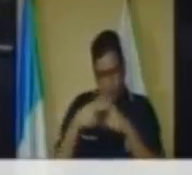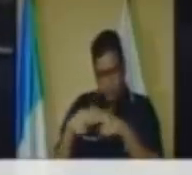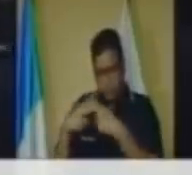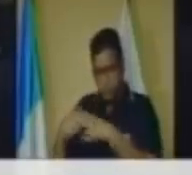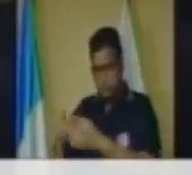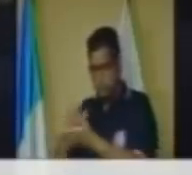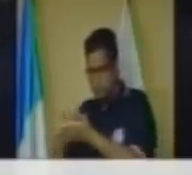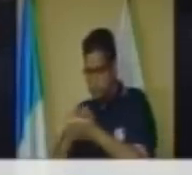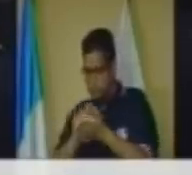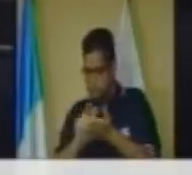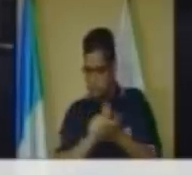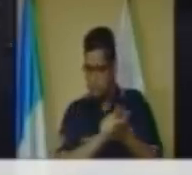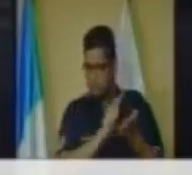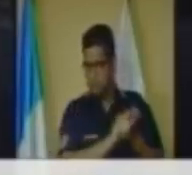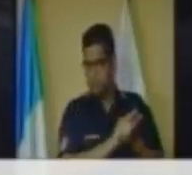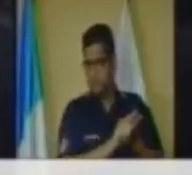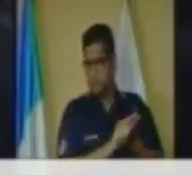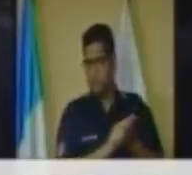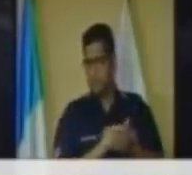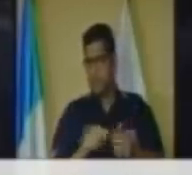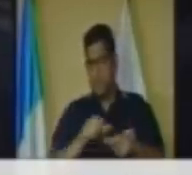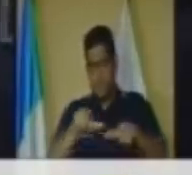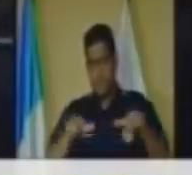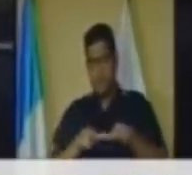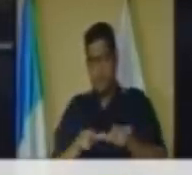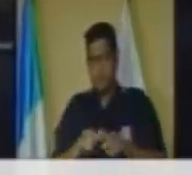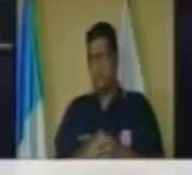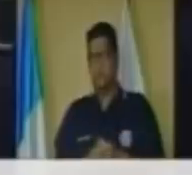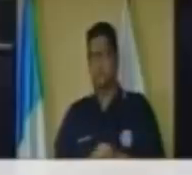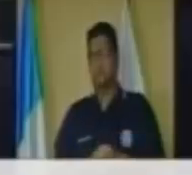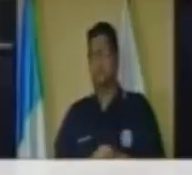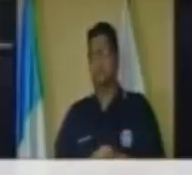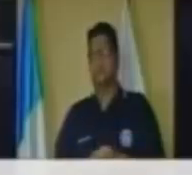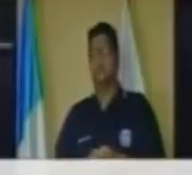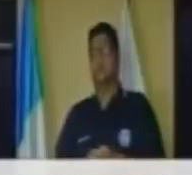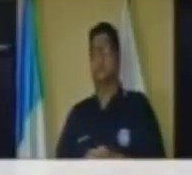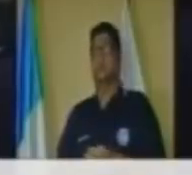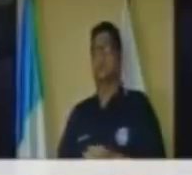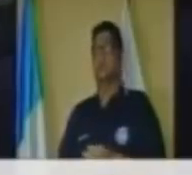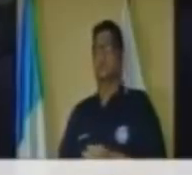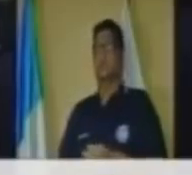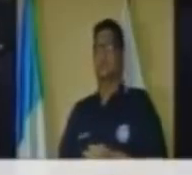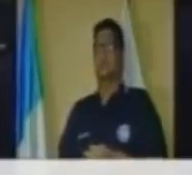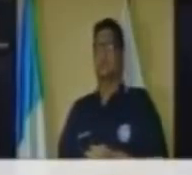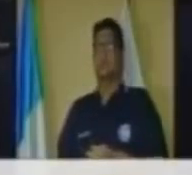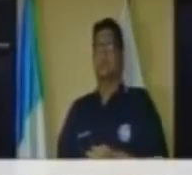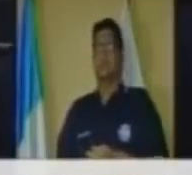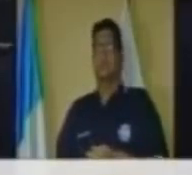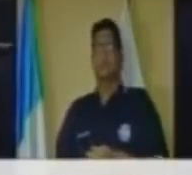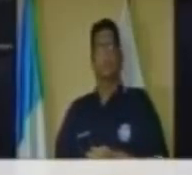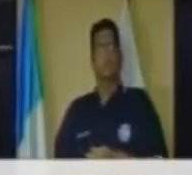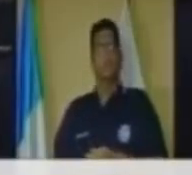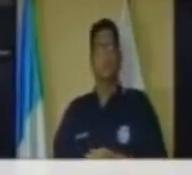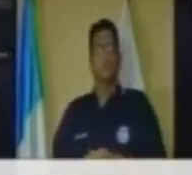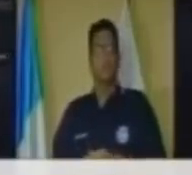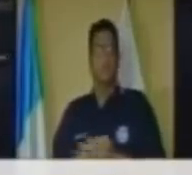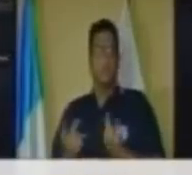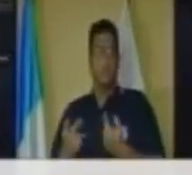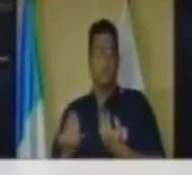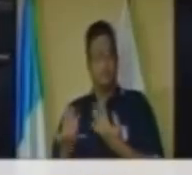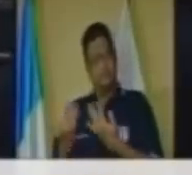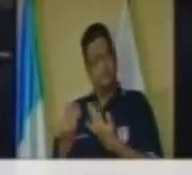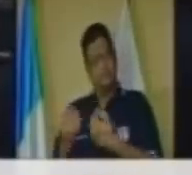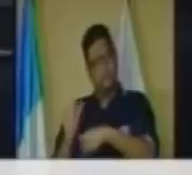en reacondicionar todo ese lugar, pero calculo yo que en unas horas les vamos a decir, ya